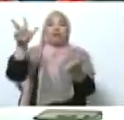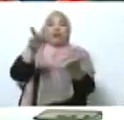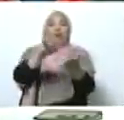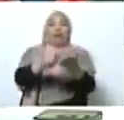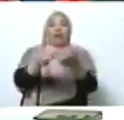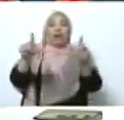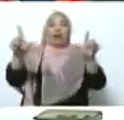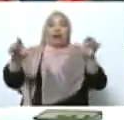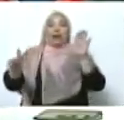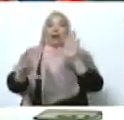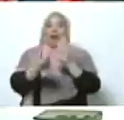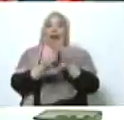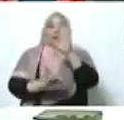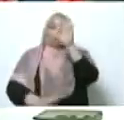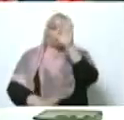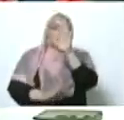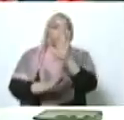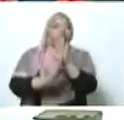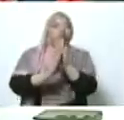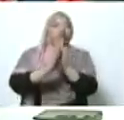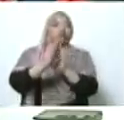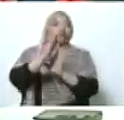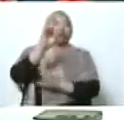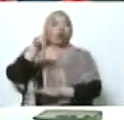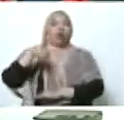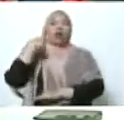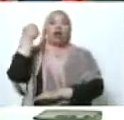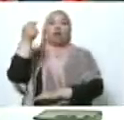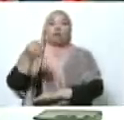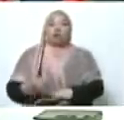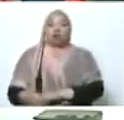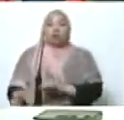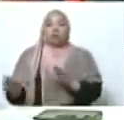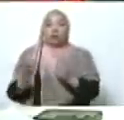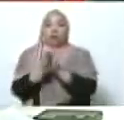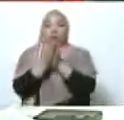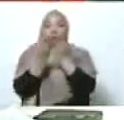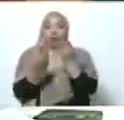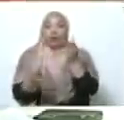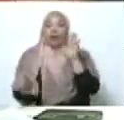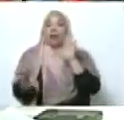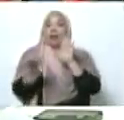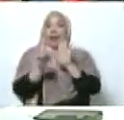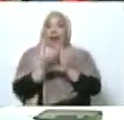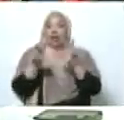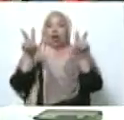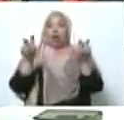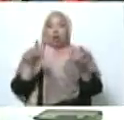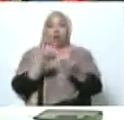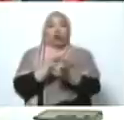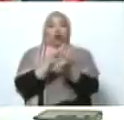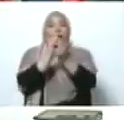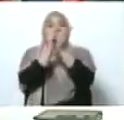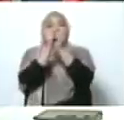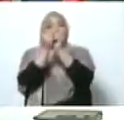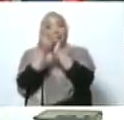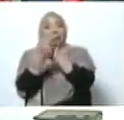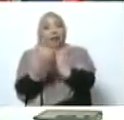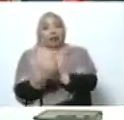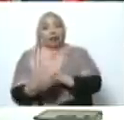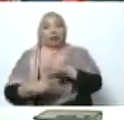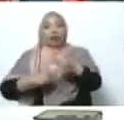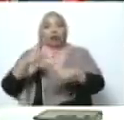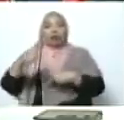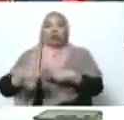mucho más. Y con las próximas leyes que vamos a presentar ante la Asamblea Nacional, estaríamos dándole la vuelta completa a la propuesta